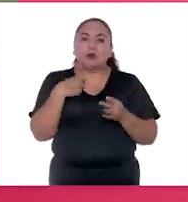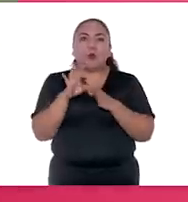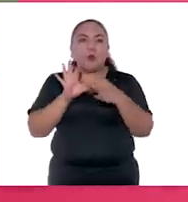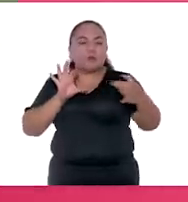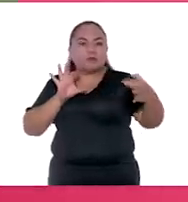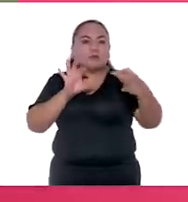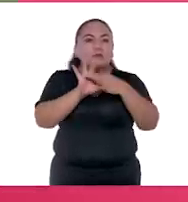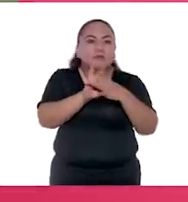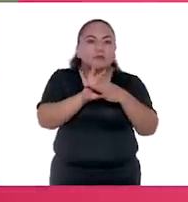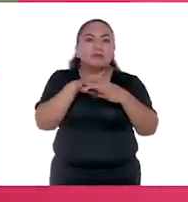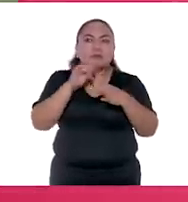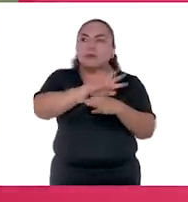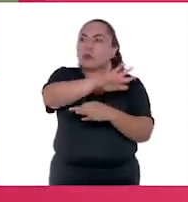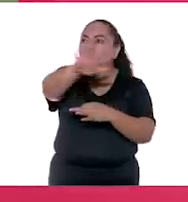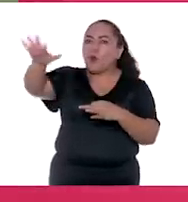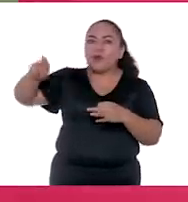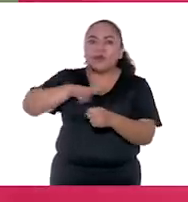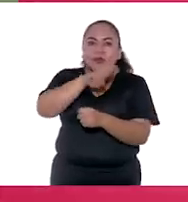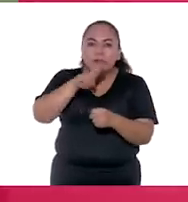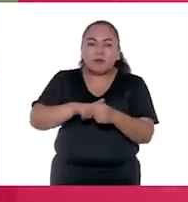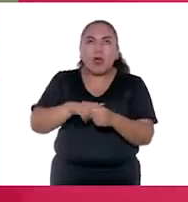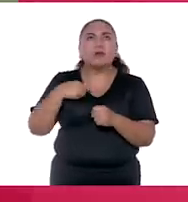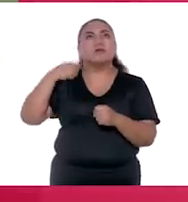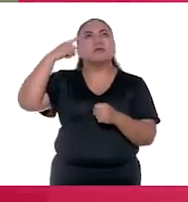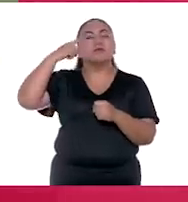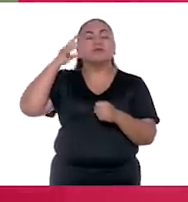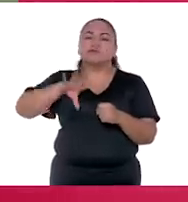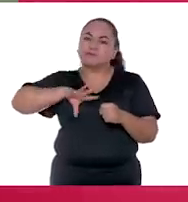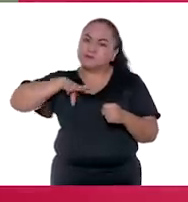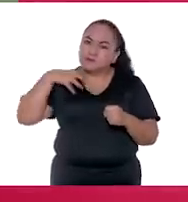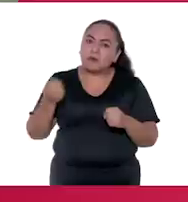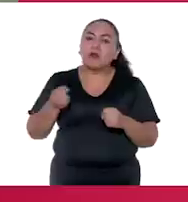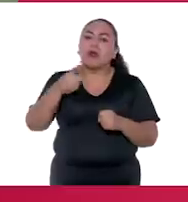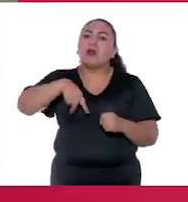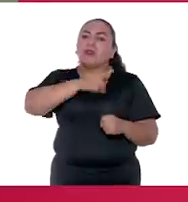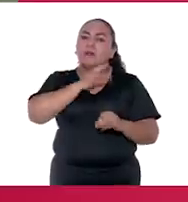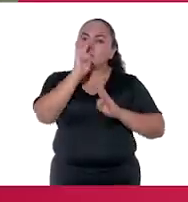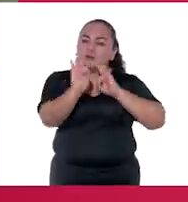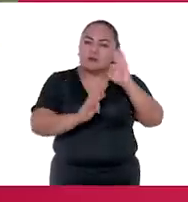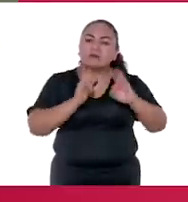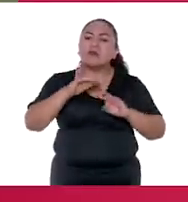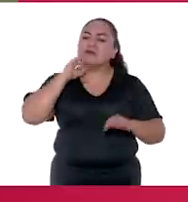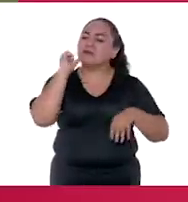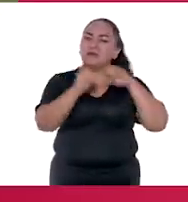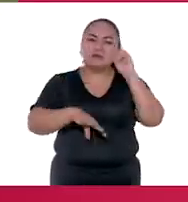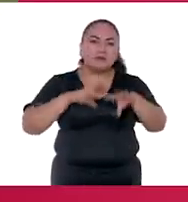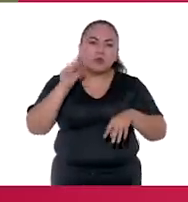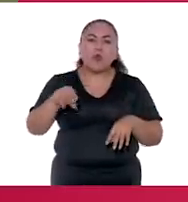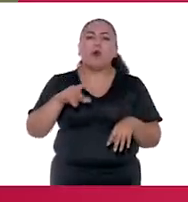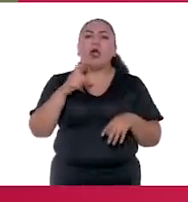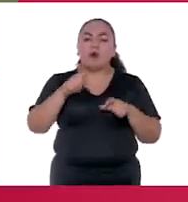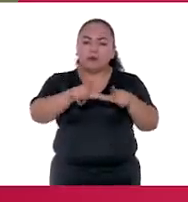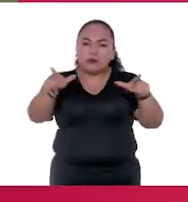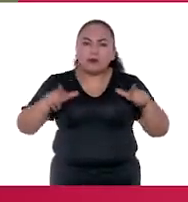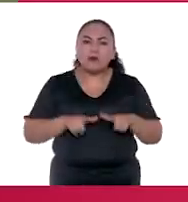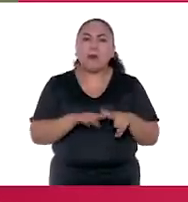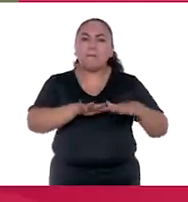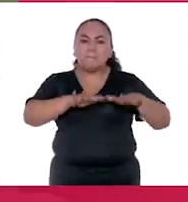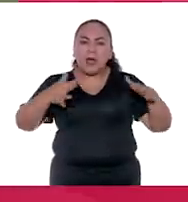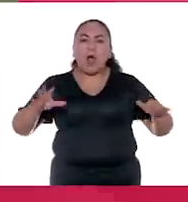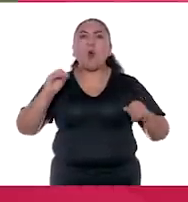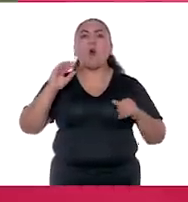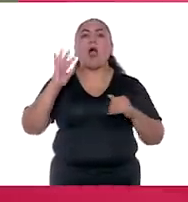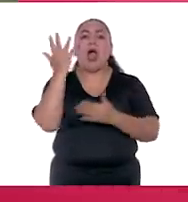tenemos que echarle muchas ganas, no tirando basura, no contaminando los ríos, las lagunas, los mares, talando los